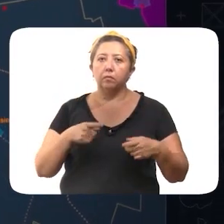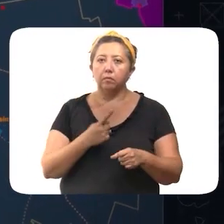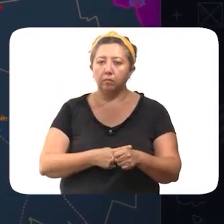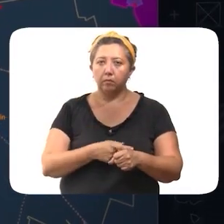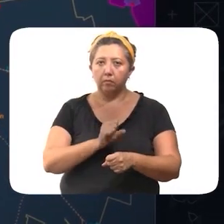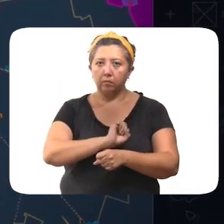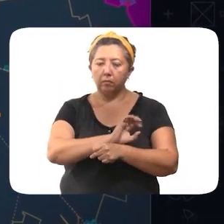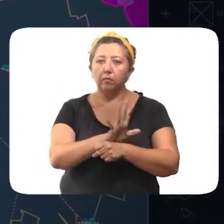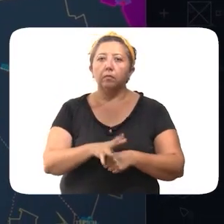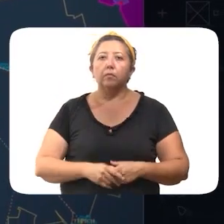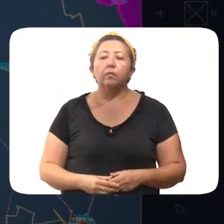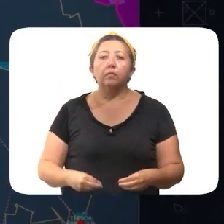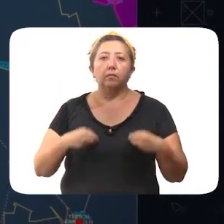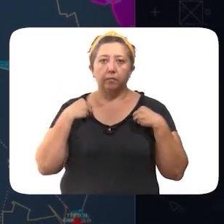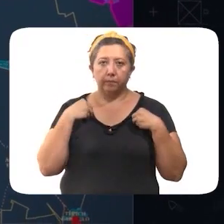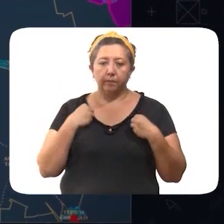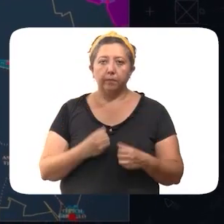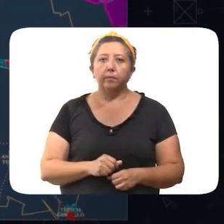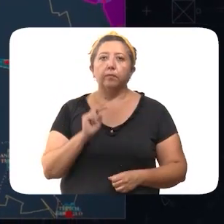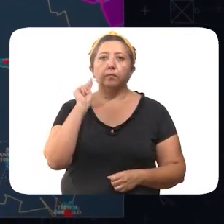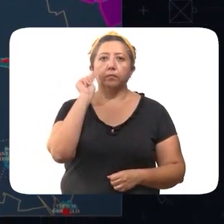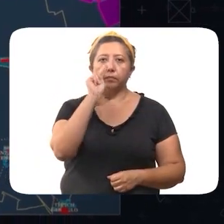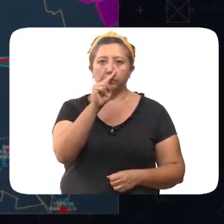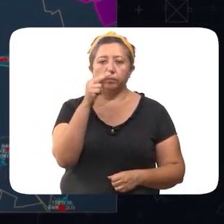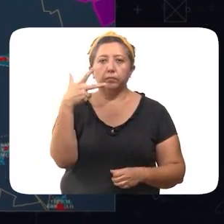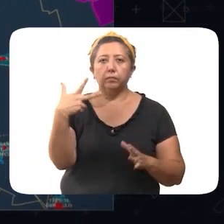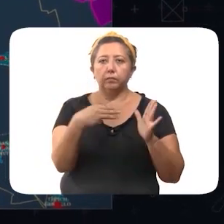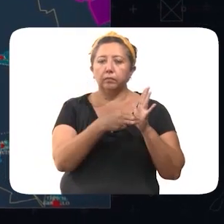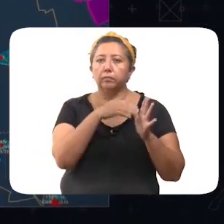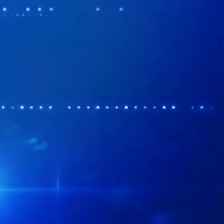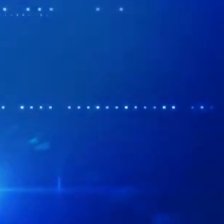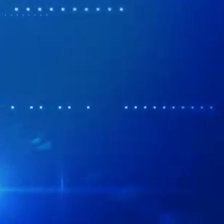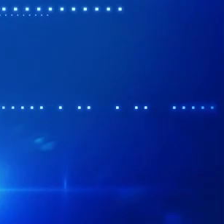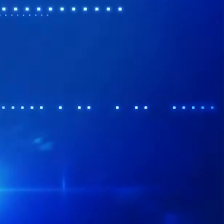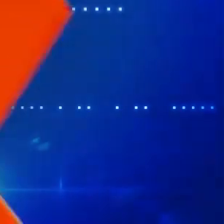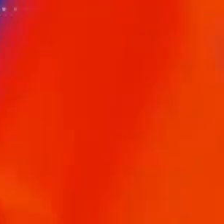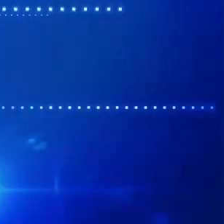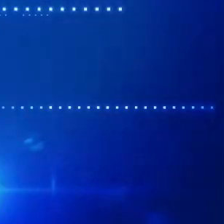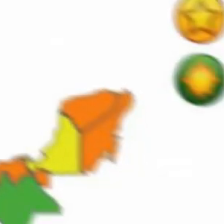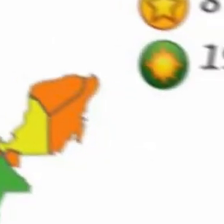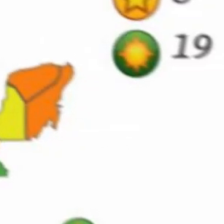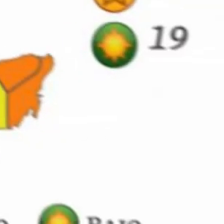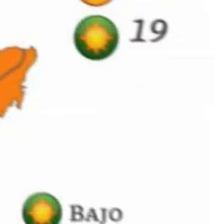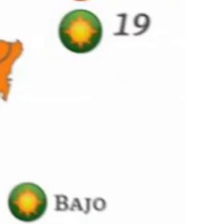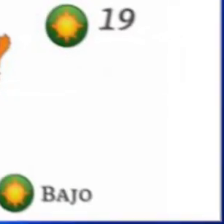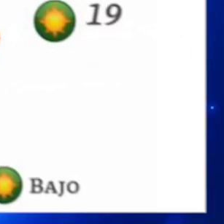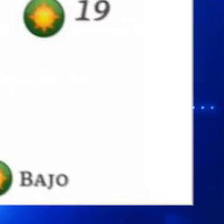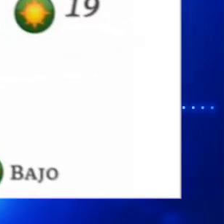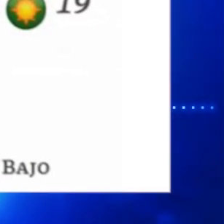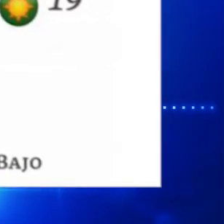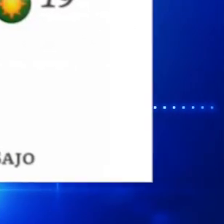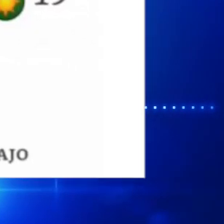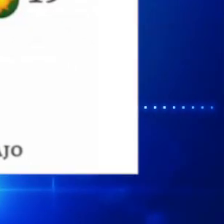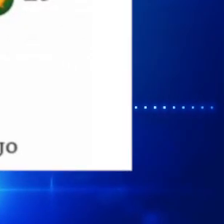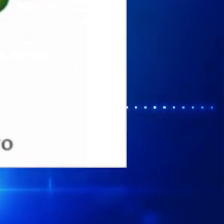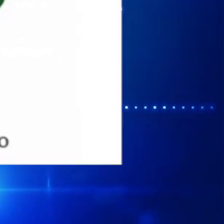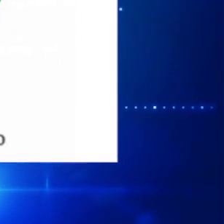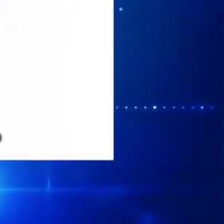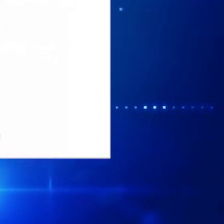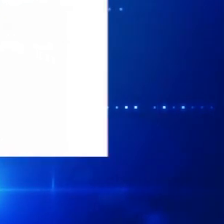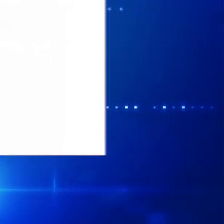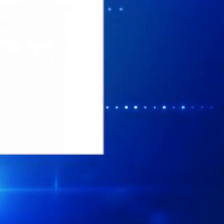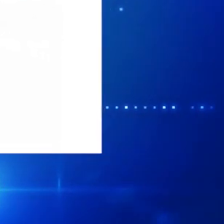19 personas se han perdido 4 mil 651 vidas la organización panamericana de la salud